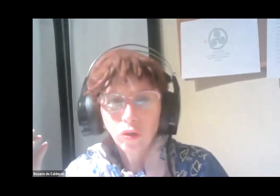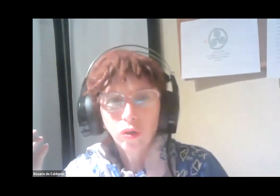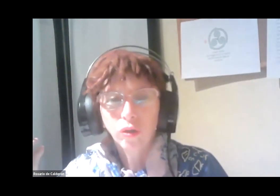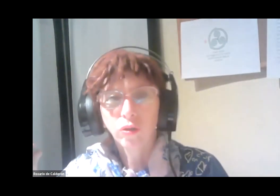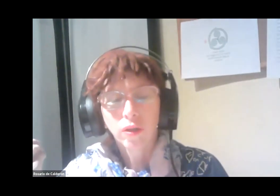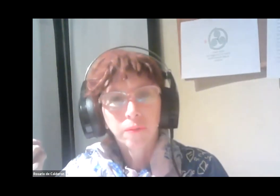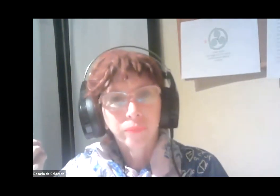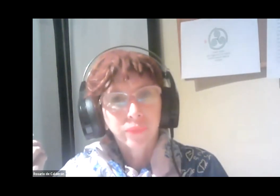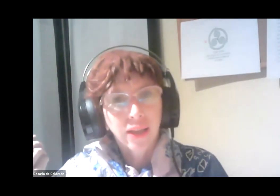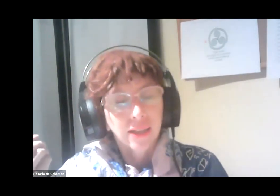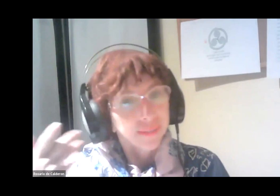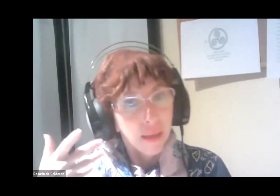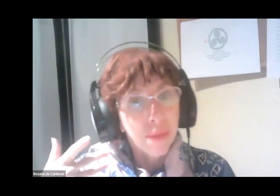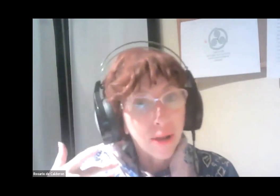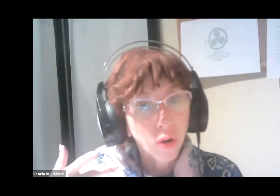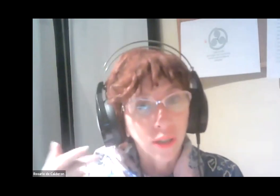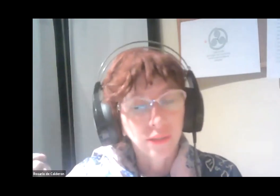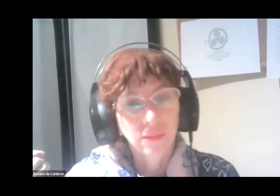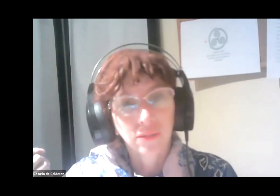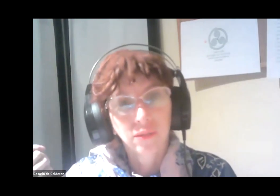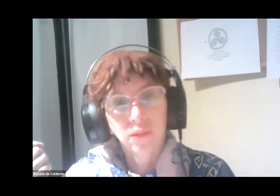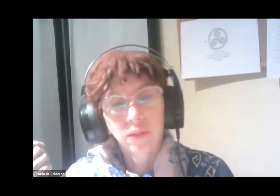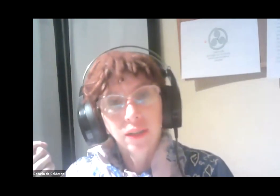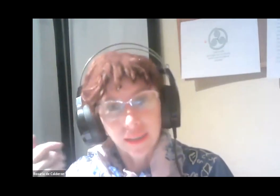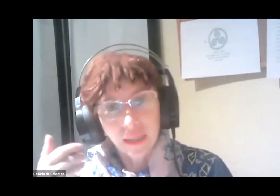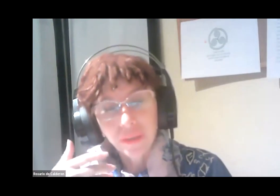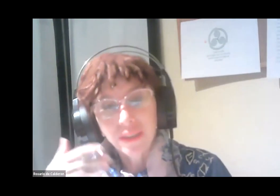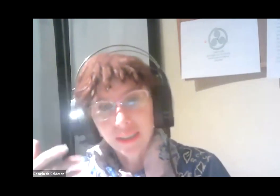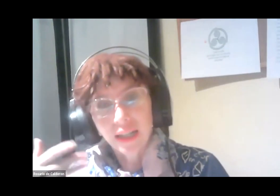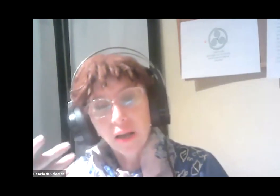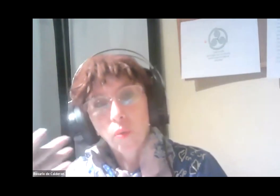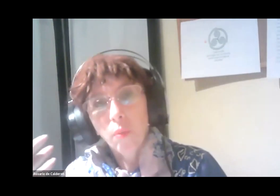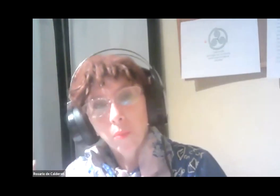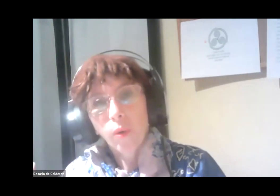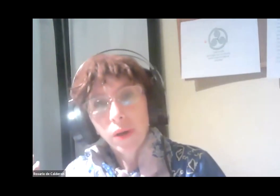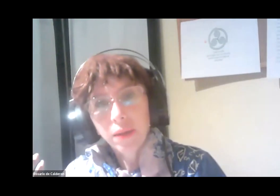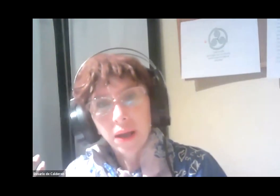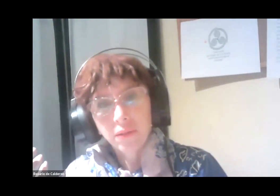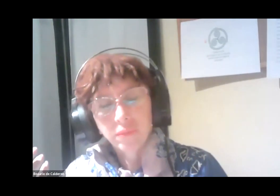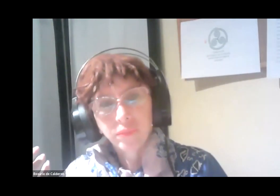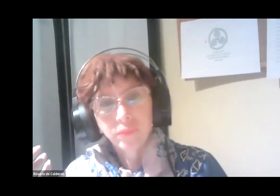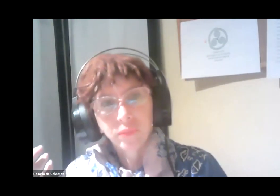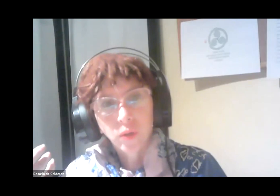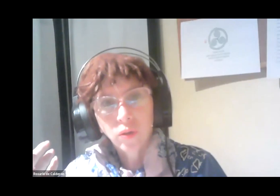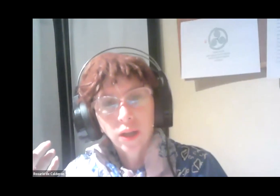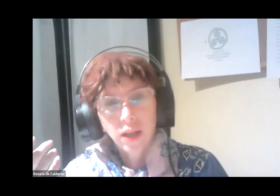haríamos nosotros sean varones que de repente tienen algún problema